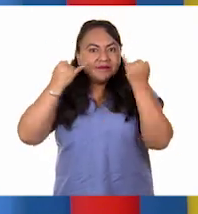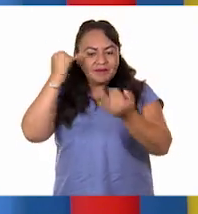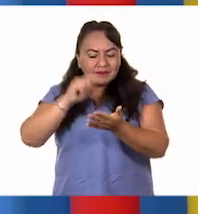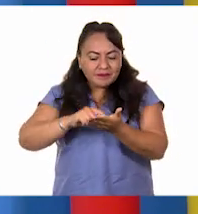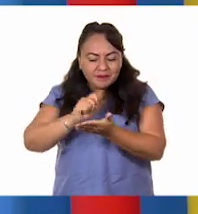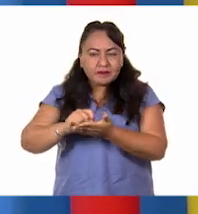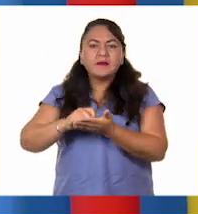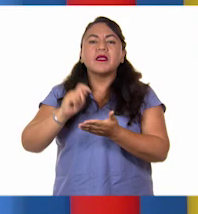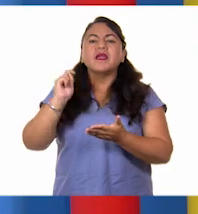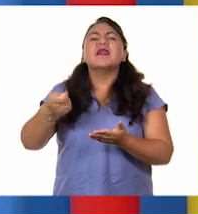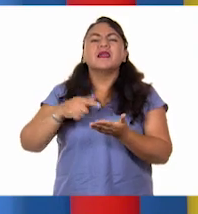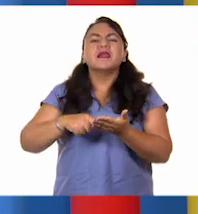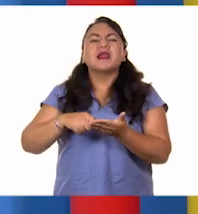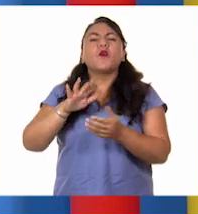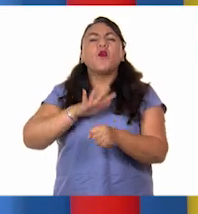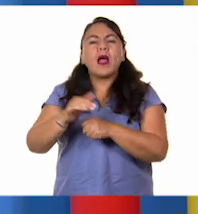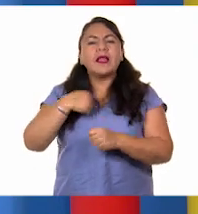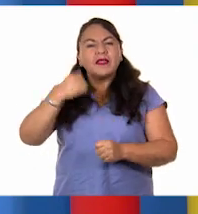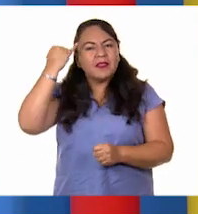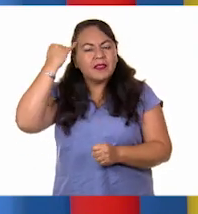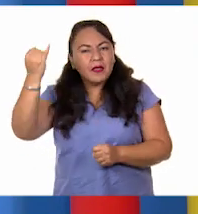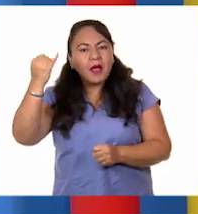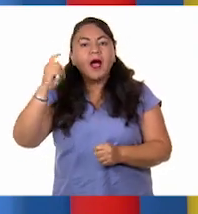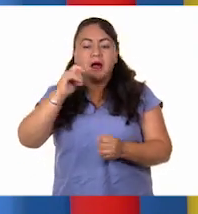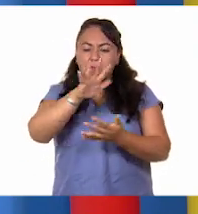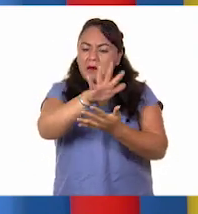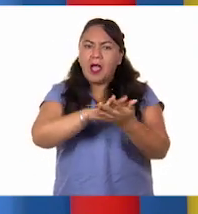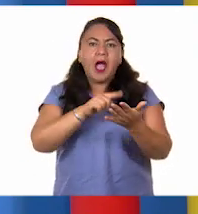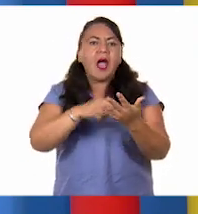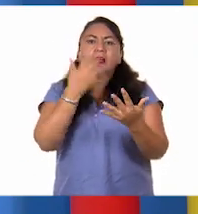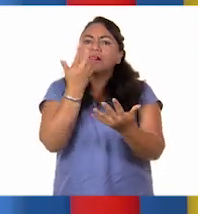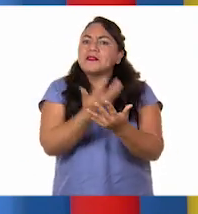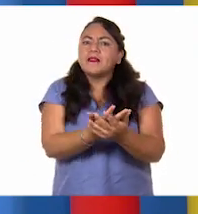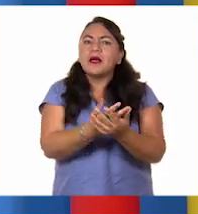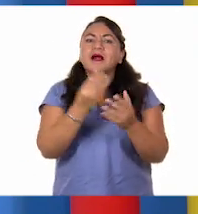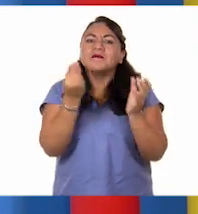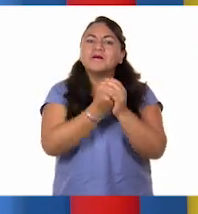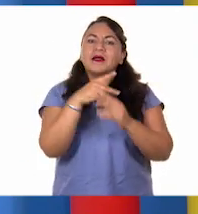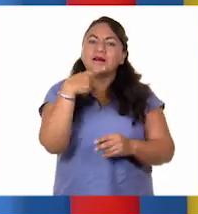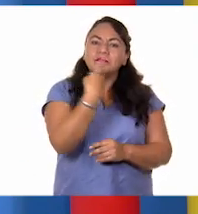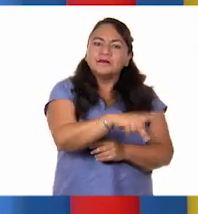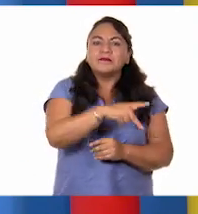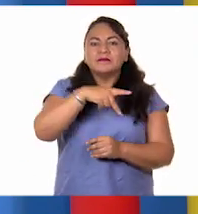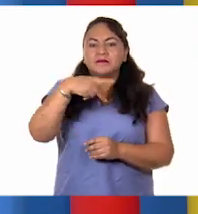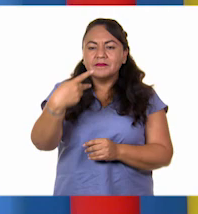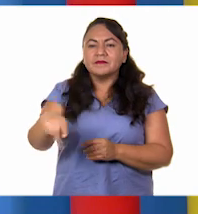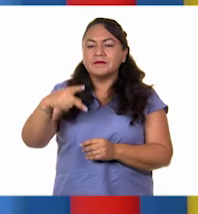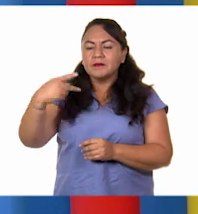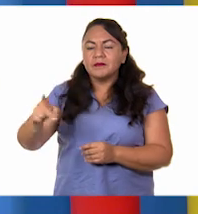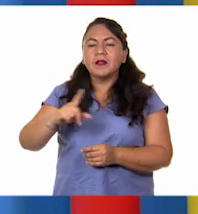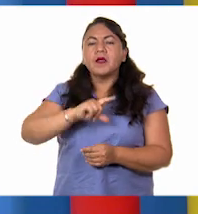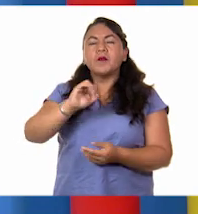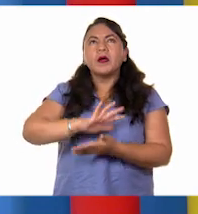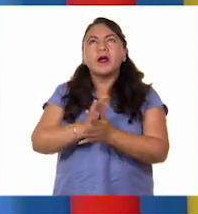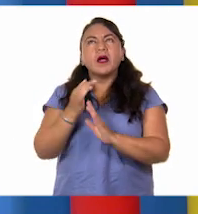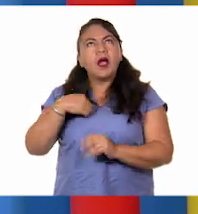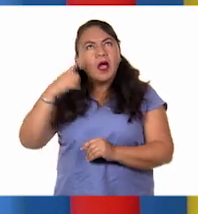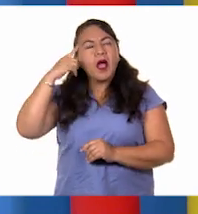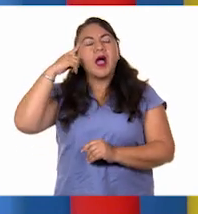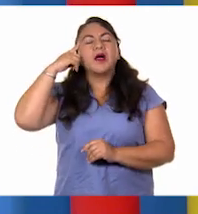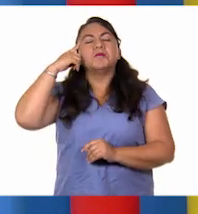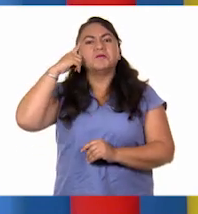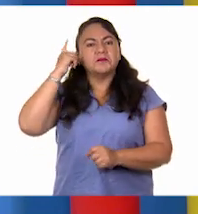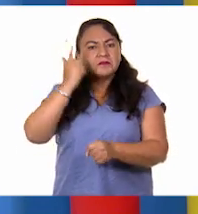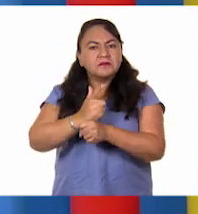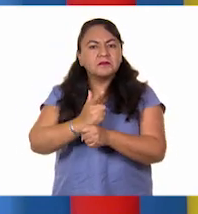que escribir es llenar un formato que está fijo para cada tipo de texto se transformó y me di cuenta de que